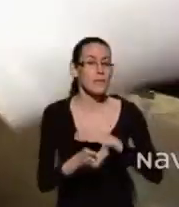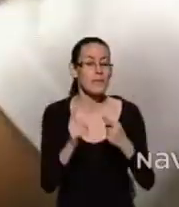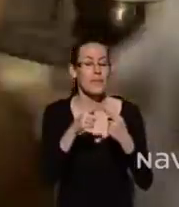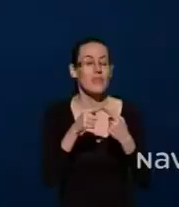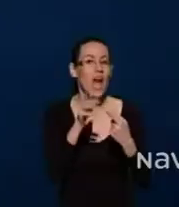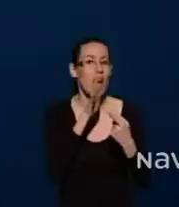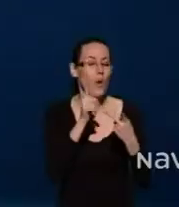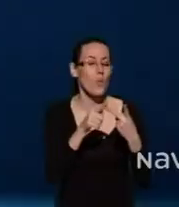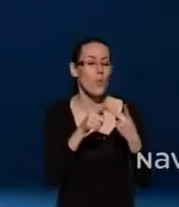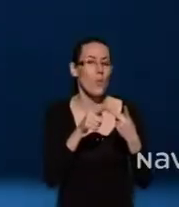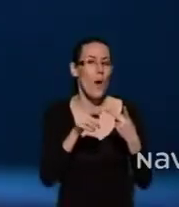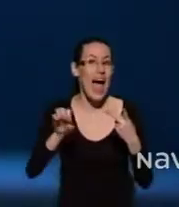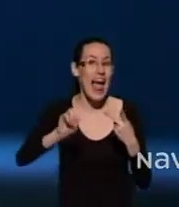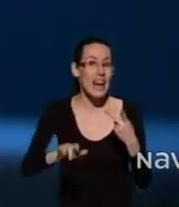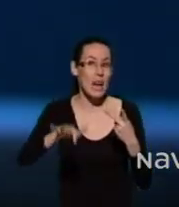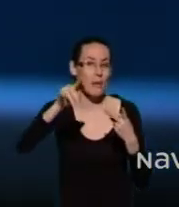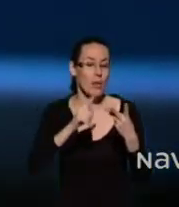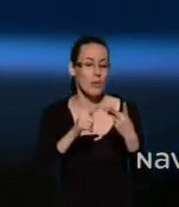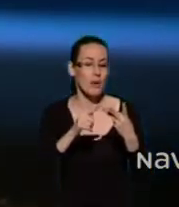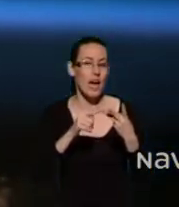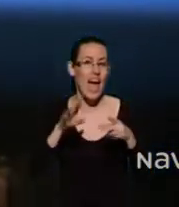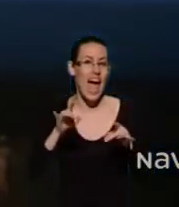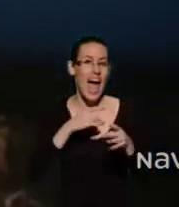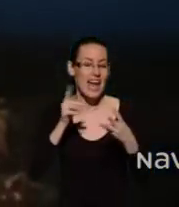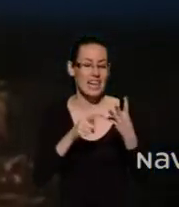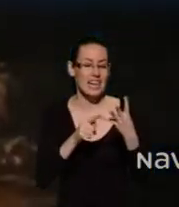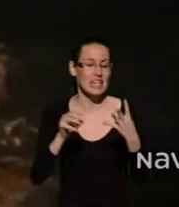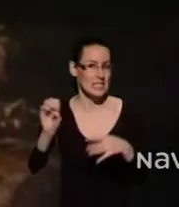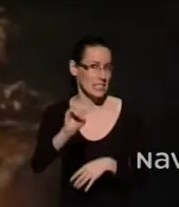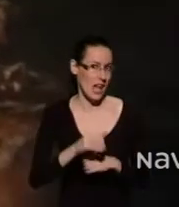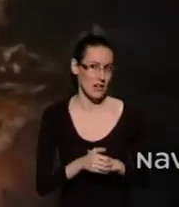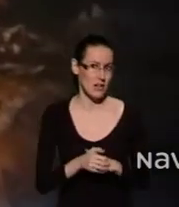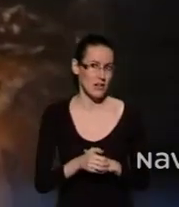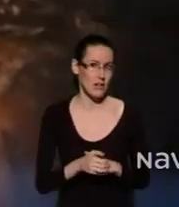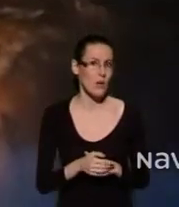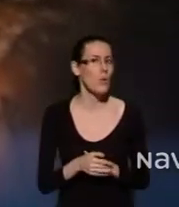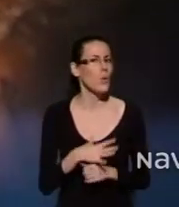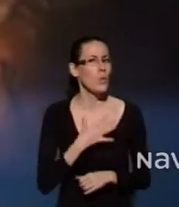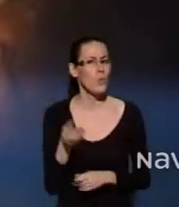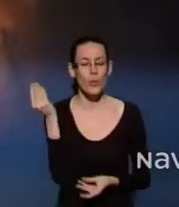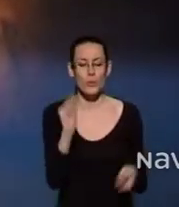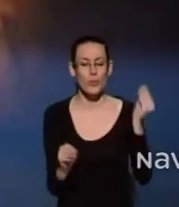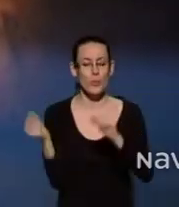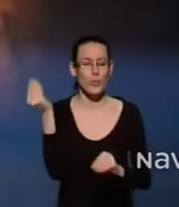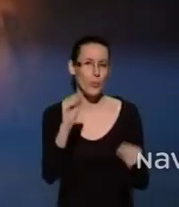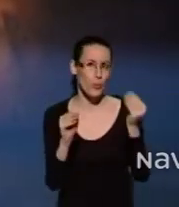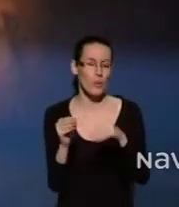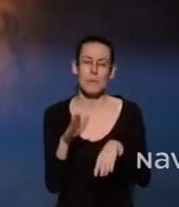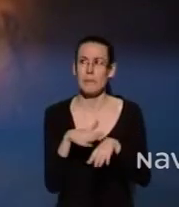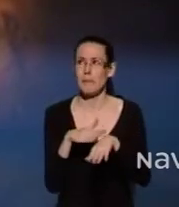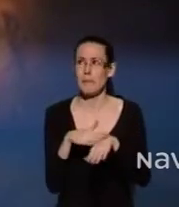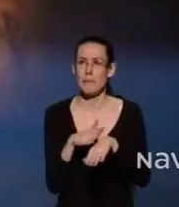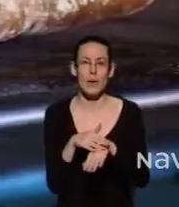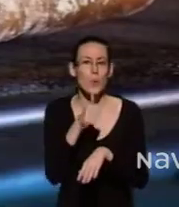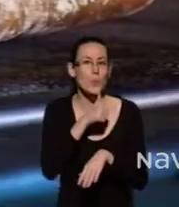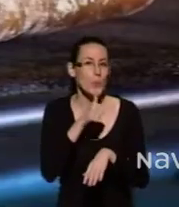sal. A partir de ahí, pues le podemos echar aditivos pues para más conservación, para mejor